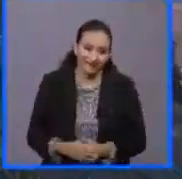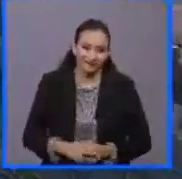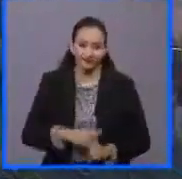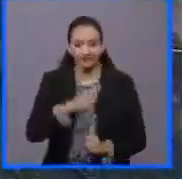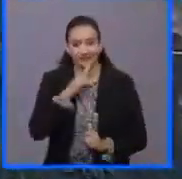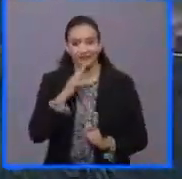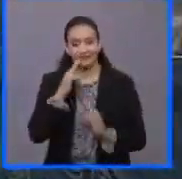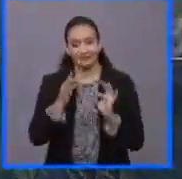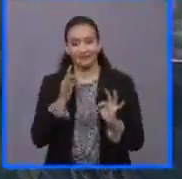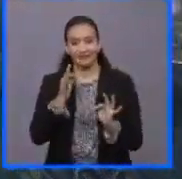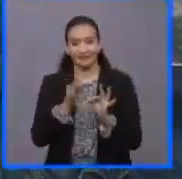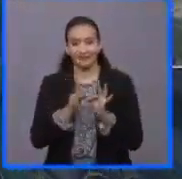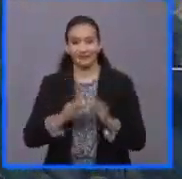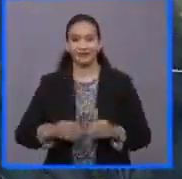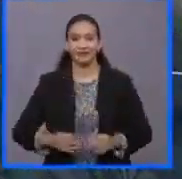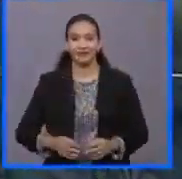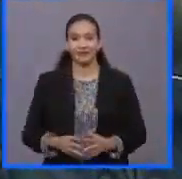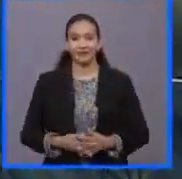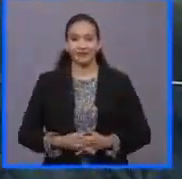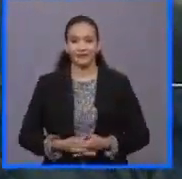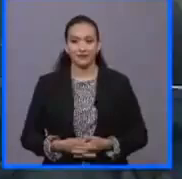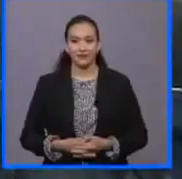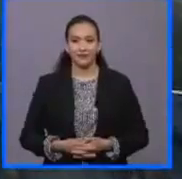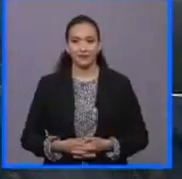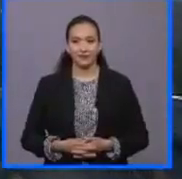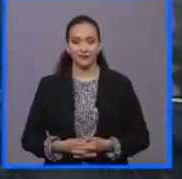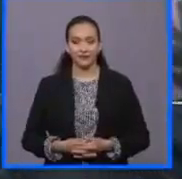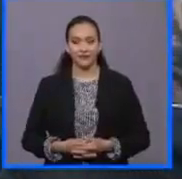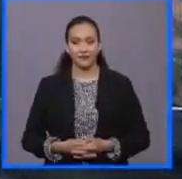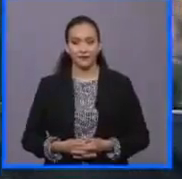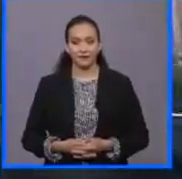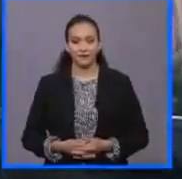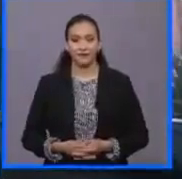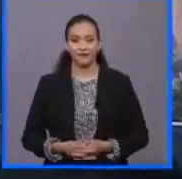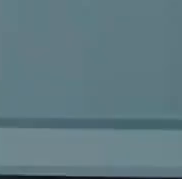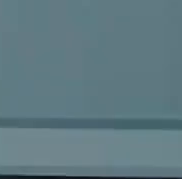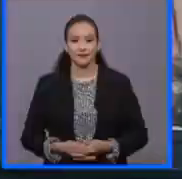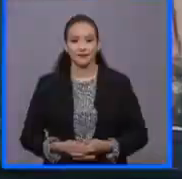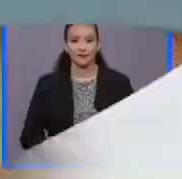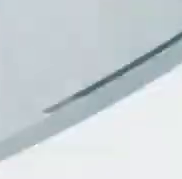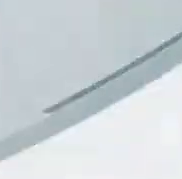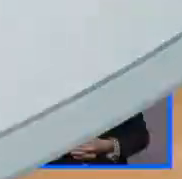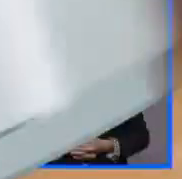de José Luis Guerra García para el canal del Poder Judicial de la Federación.